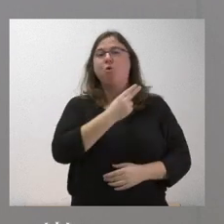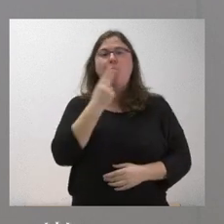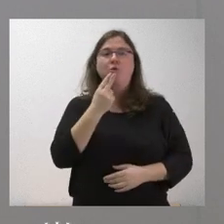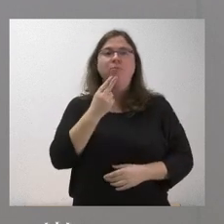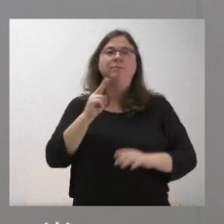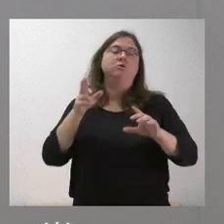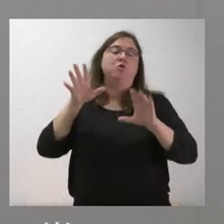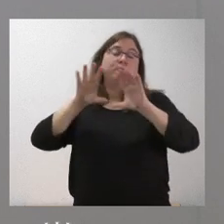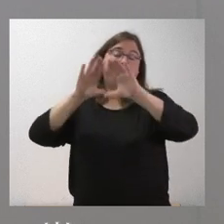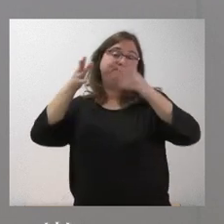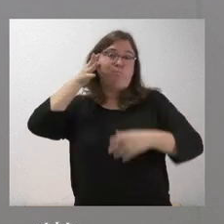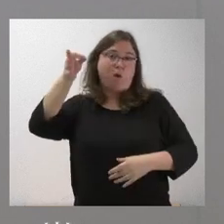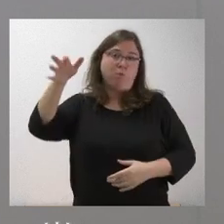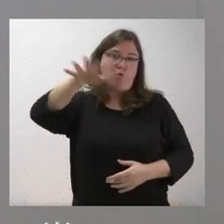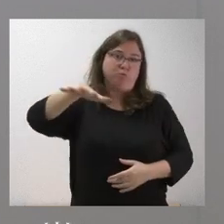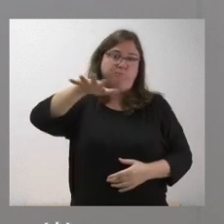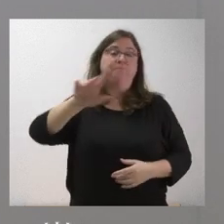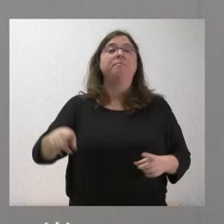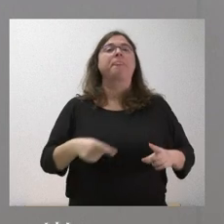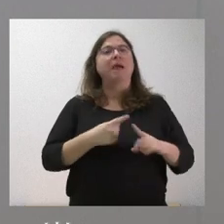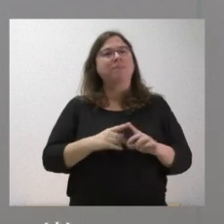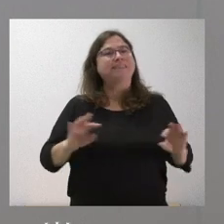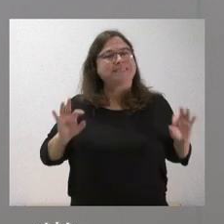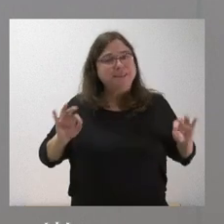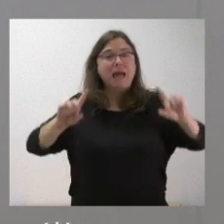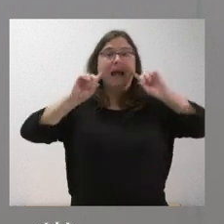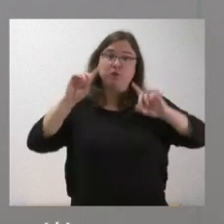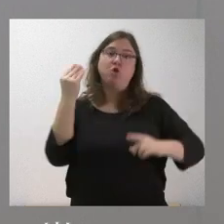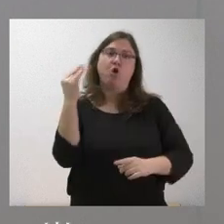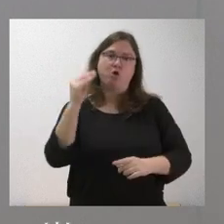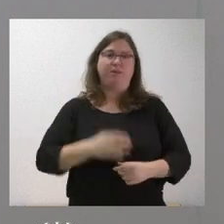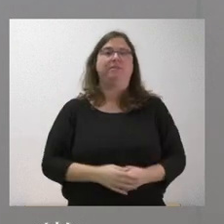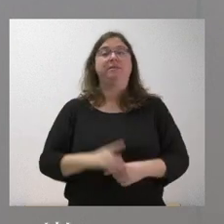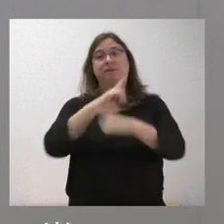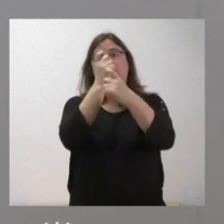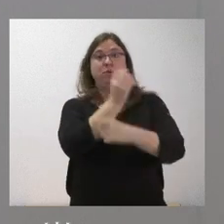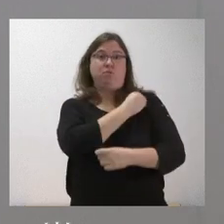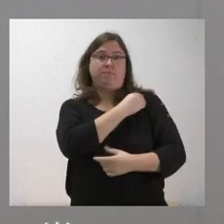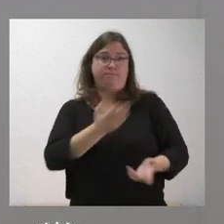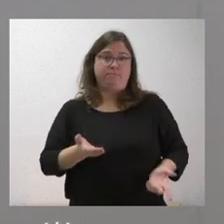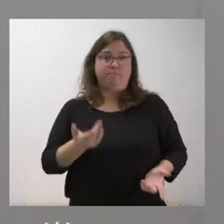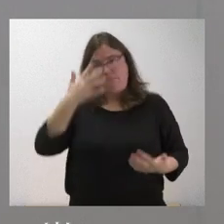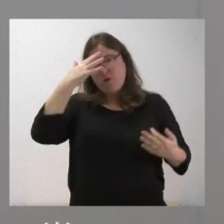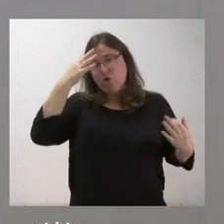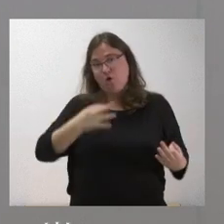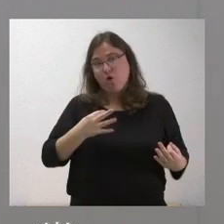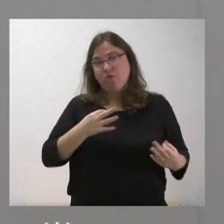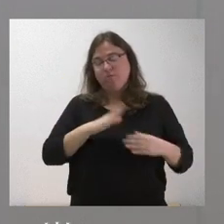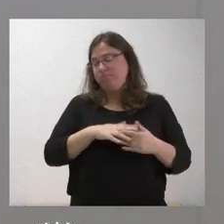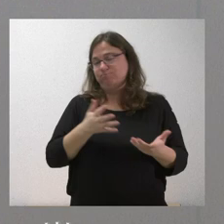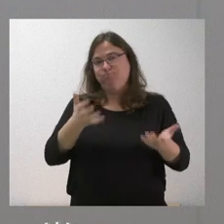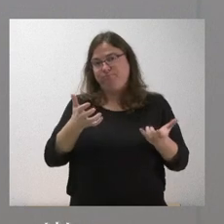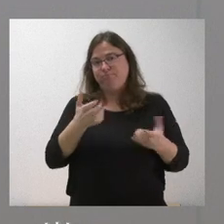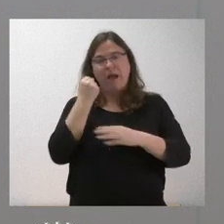mundo rural de nuestra comunidad Autónoma y también muy especialmente en este caso con los jóvenes que es la pregunta que usted hacía y que lógicamente en este sentido se ve claramente